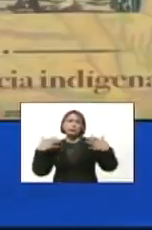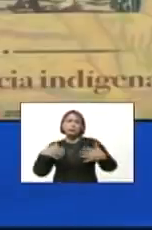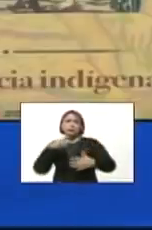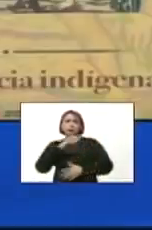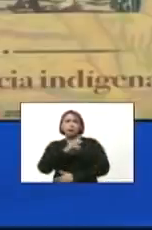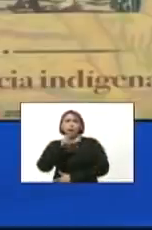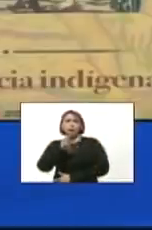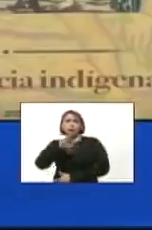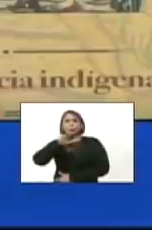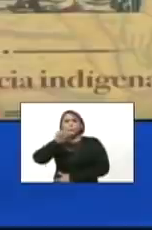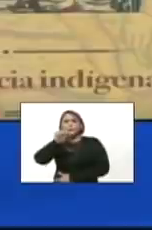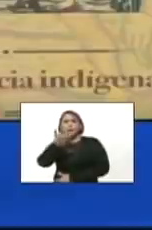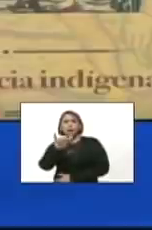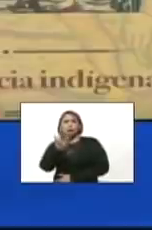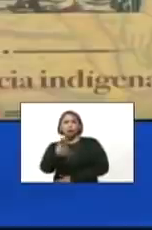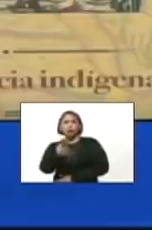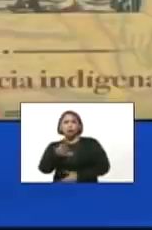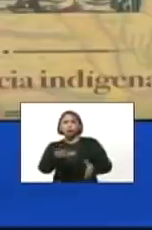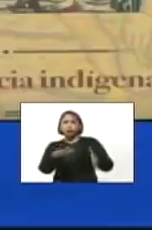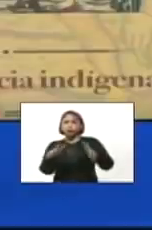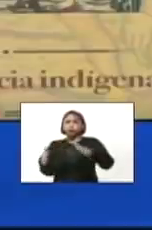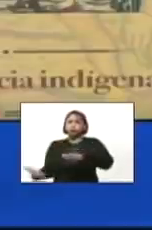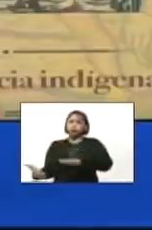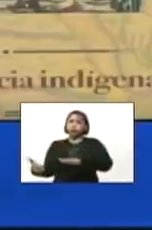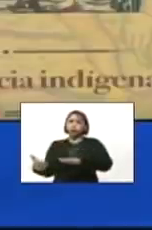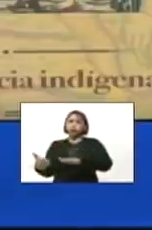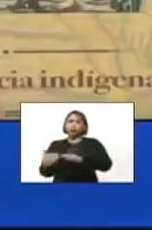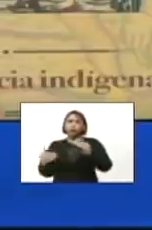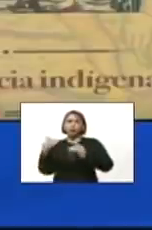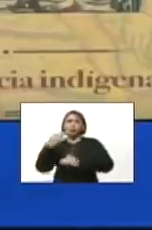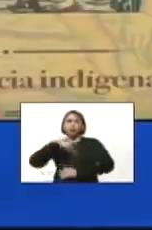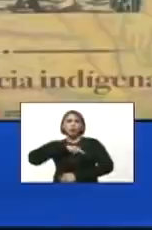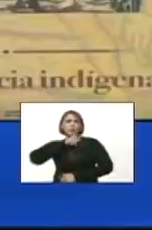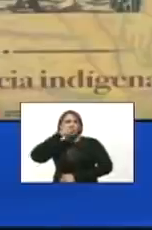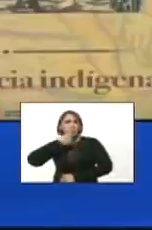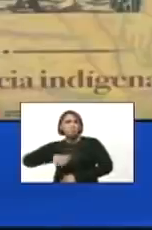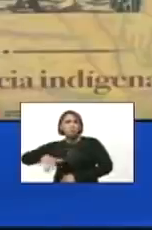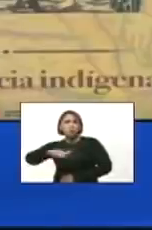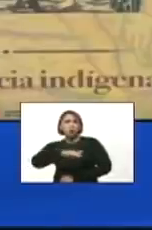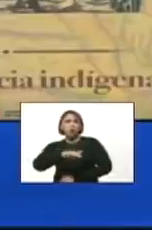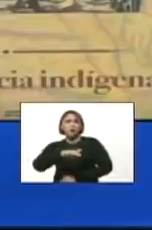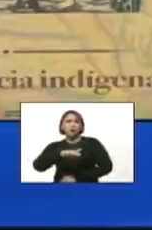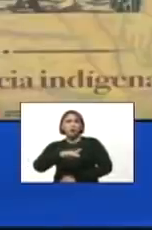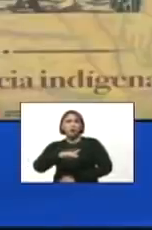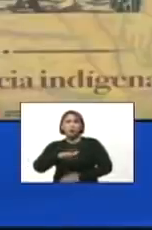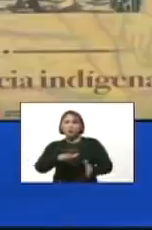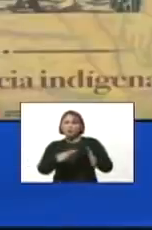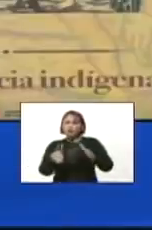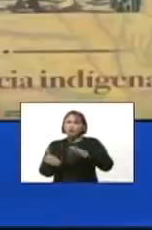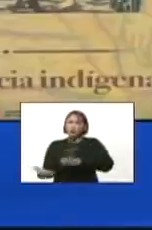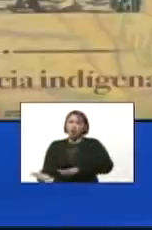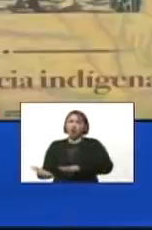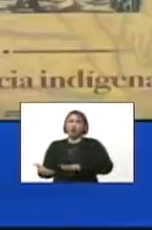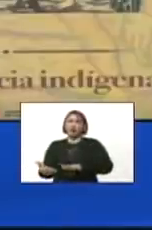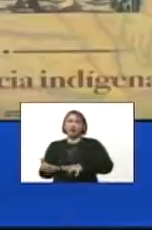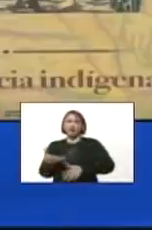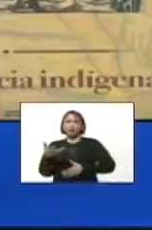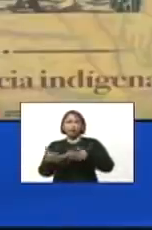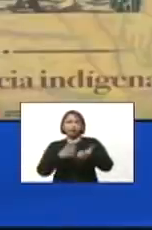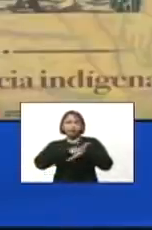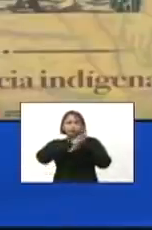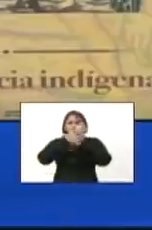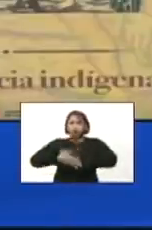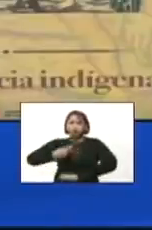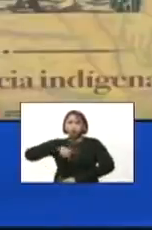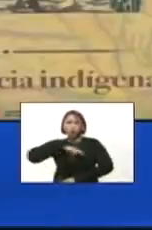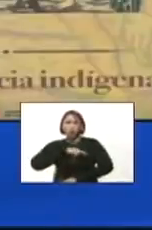Curayú! Ha caído la muerte sobre nuestro pueblo. La muerte y el fuego abaten nuestra tribu, el